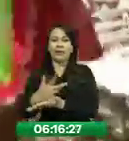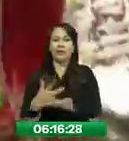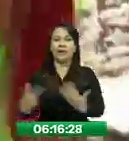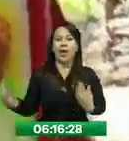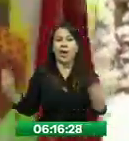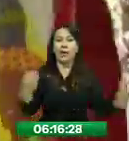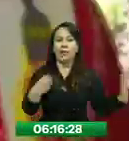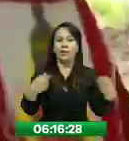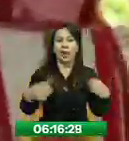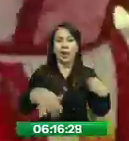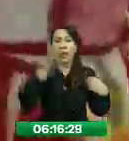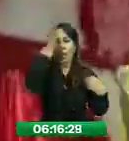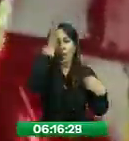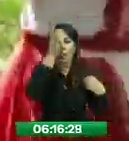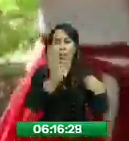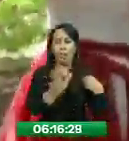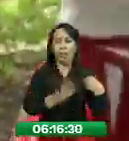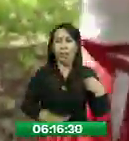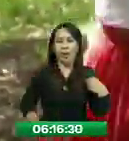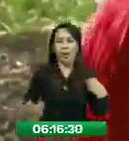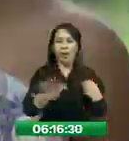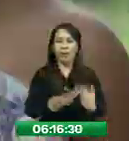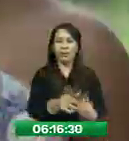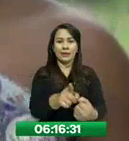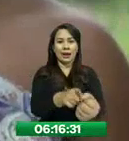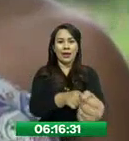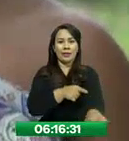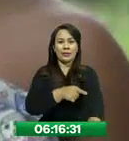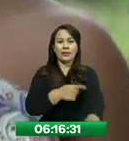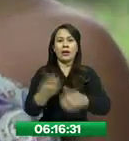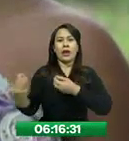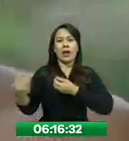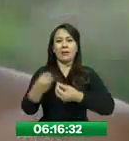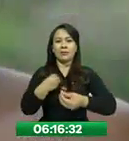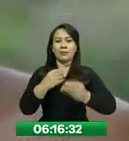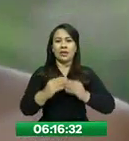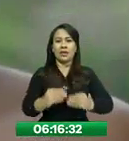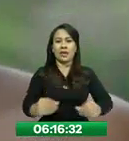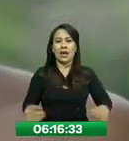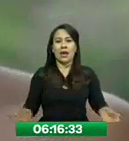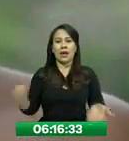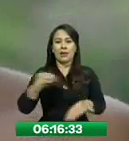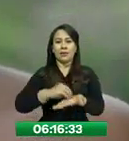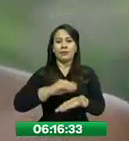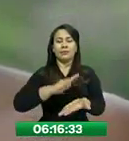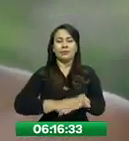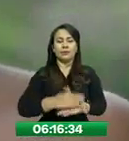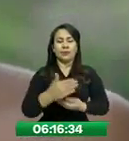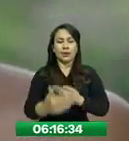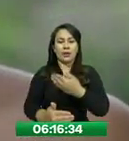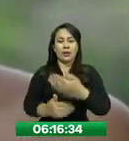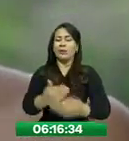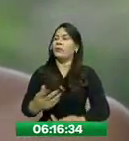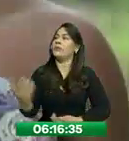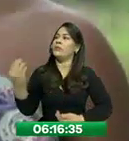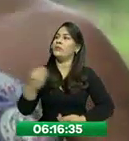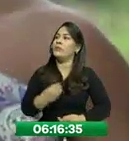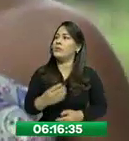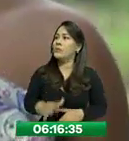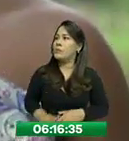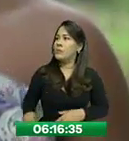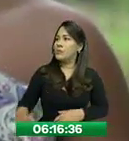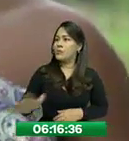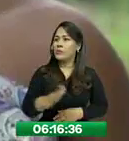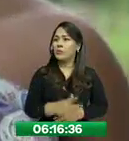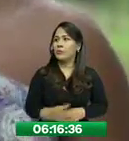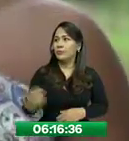tradición y cultura afroecuatoriana. Levantando polvo de la tierra seca, remarcando con arcilla el camino de los ancestros. Con los